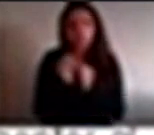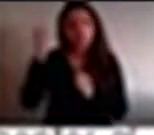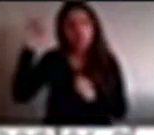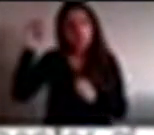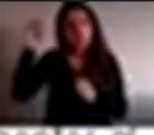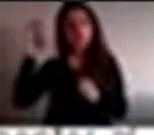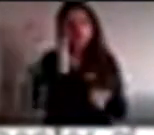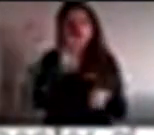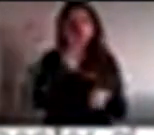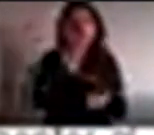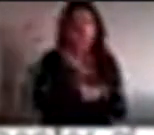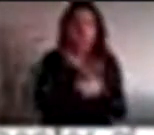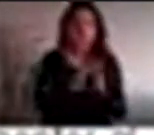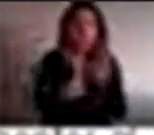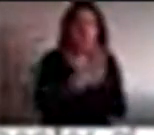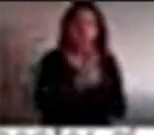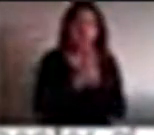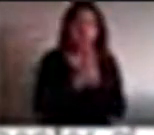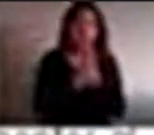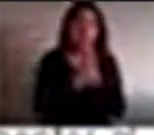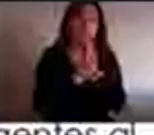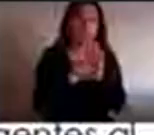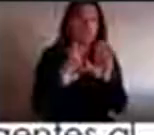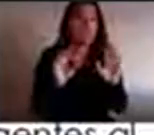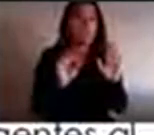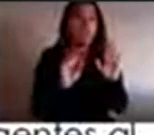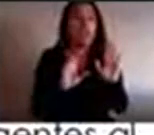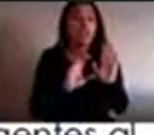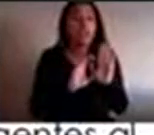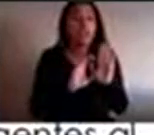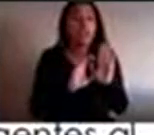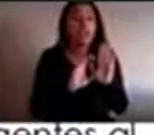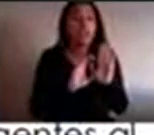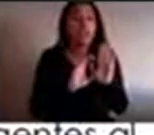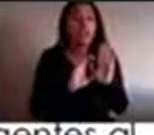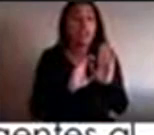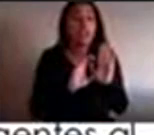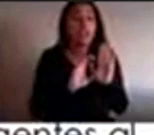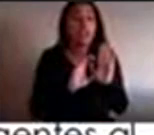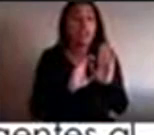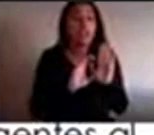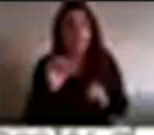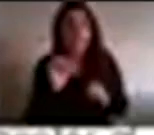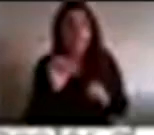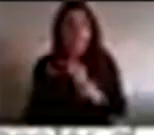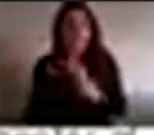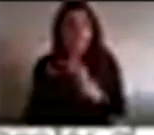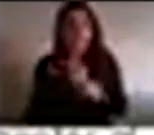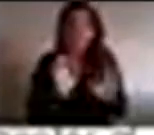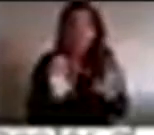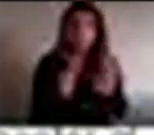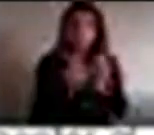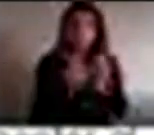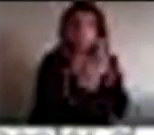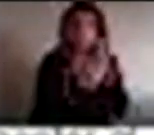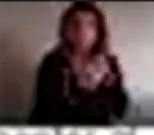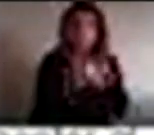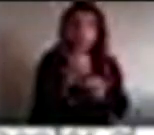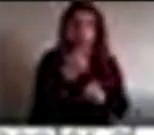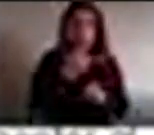por las reglas generales del Código del Trabajo, invocando alguna de las causales que se establecen en los artículos